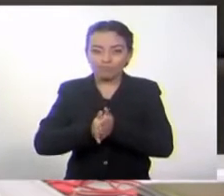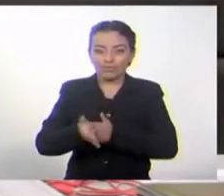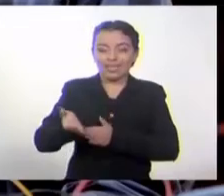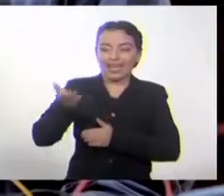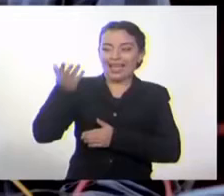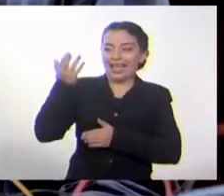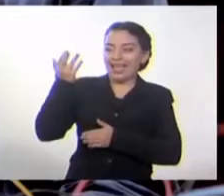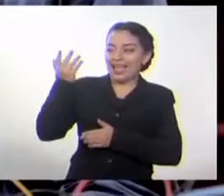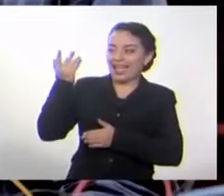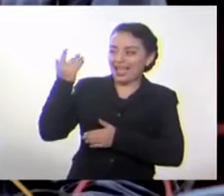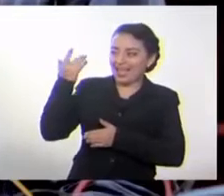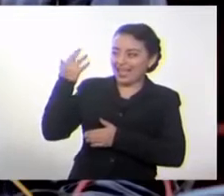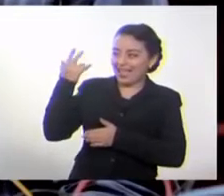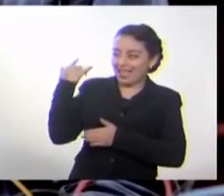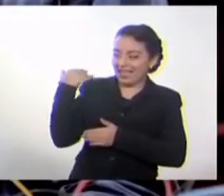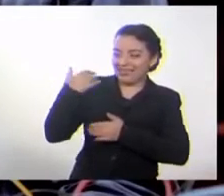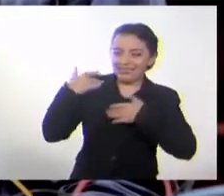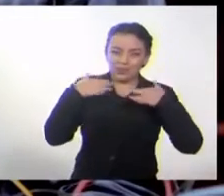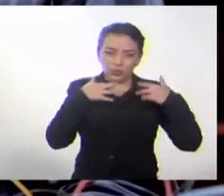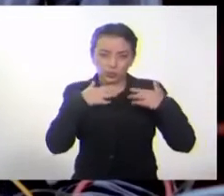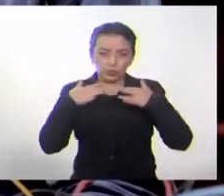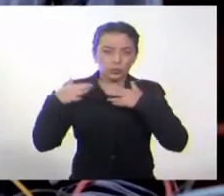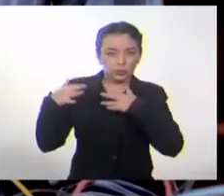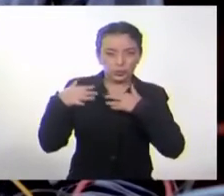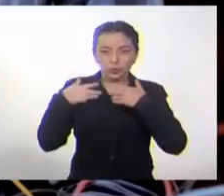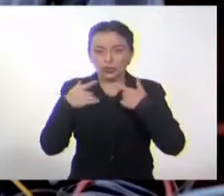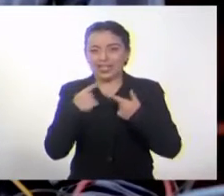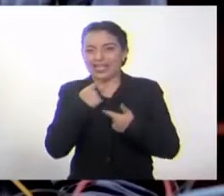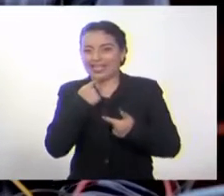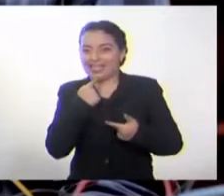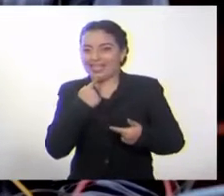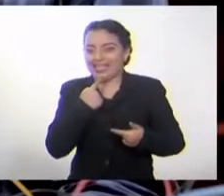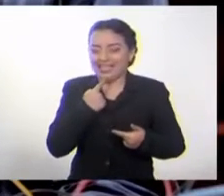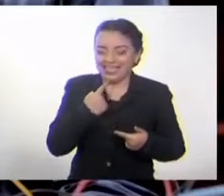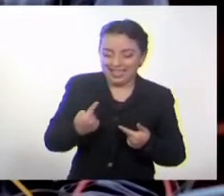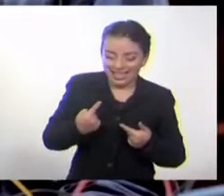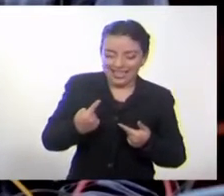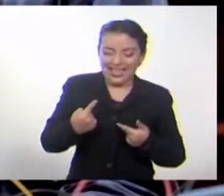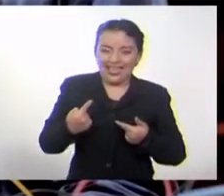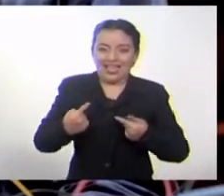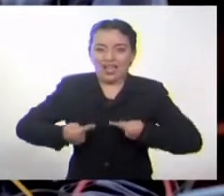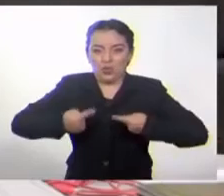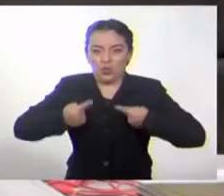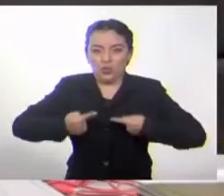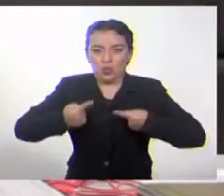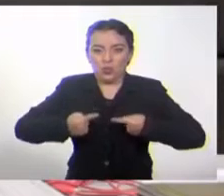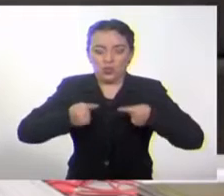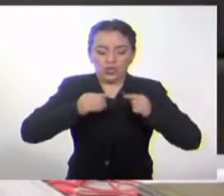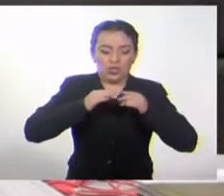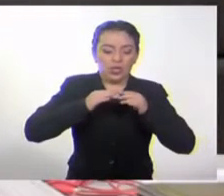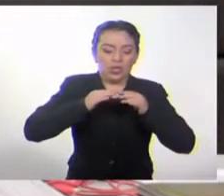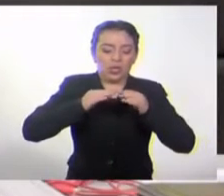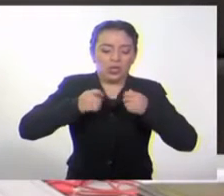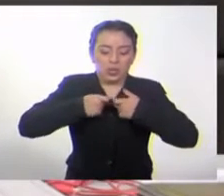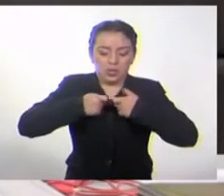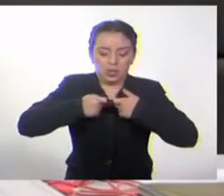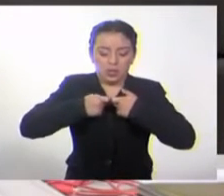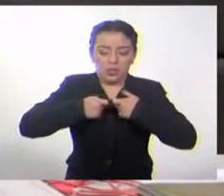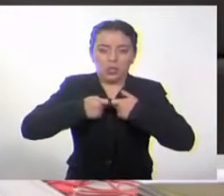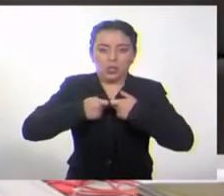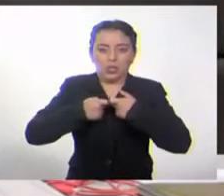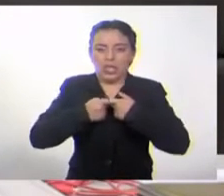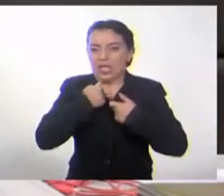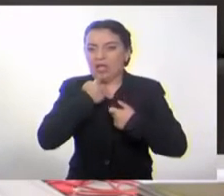batalla para ver quién dominaba el mundo de la corriente. Por un lado teníamos la corriente eléctrica